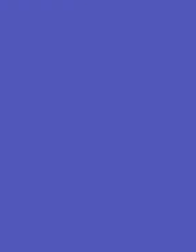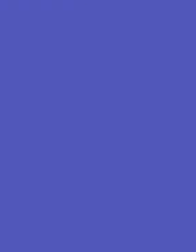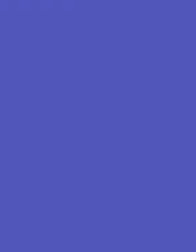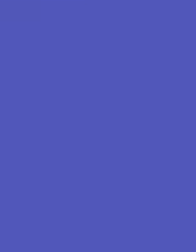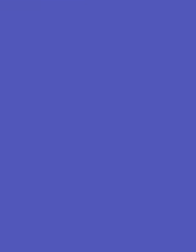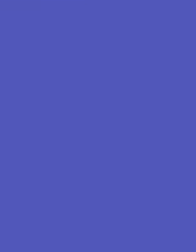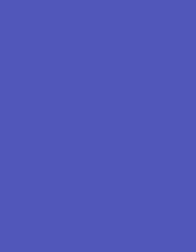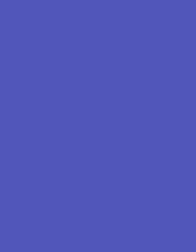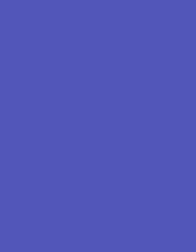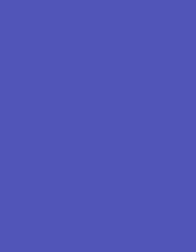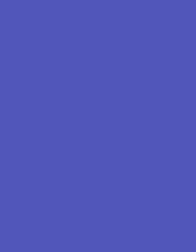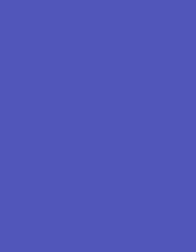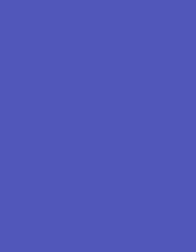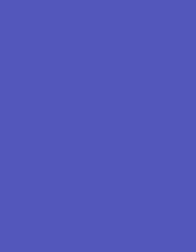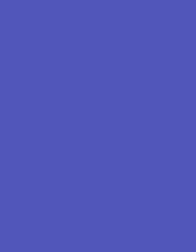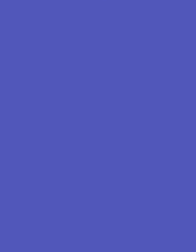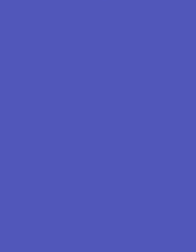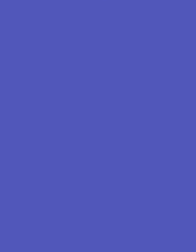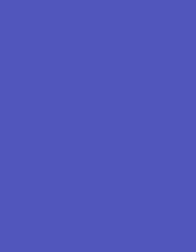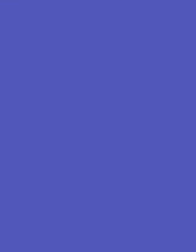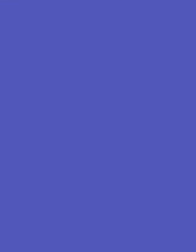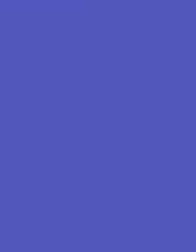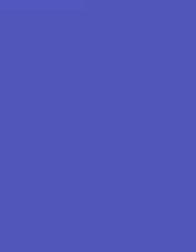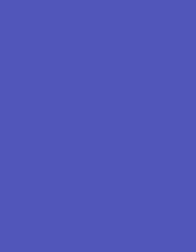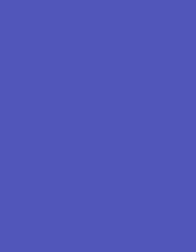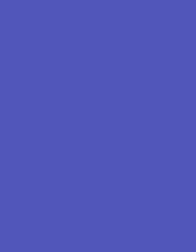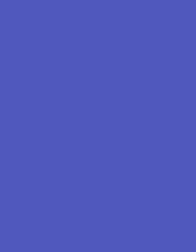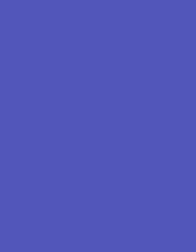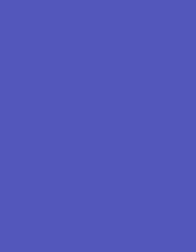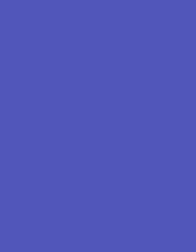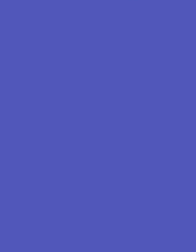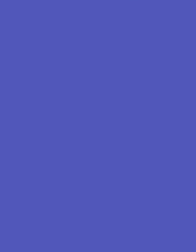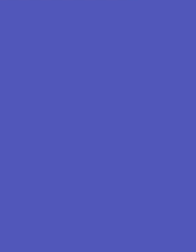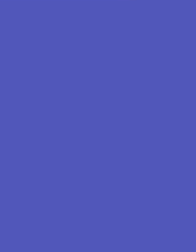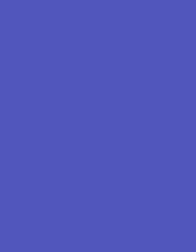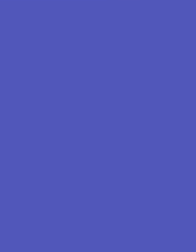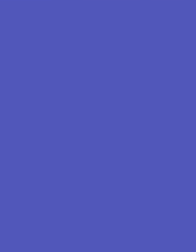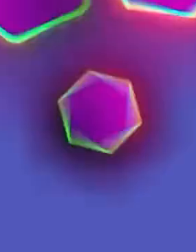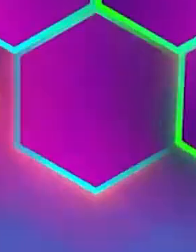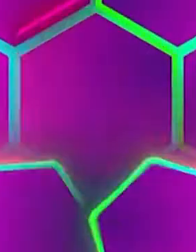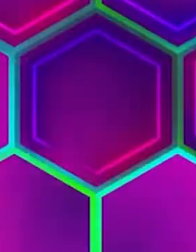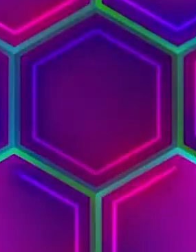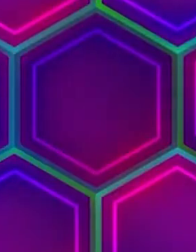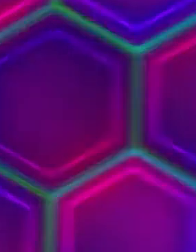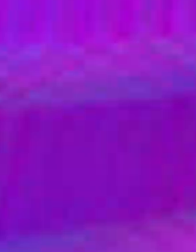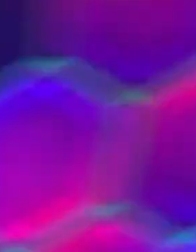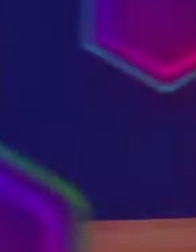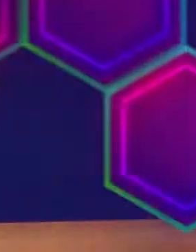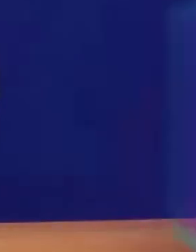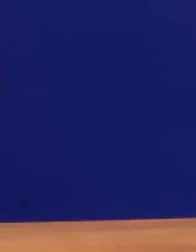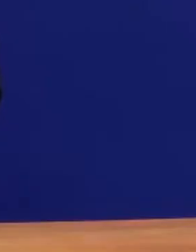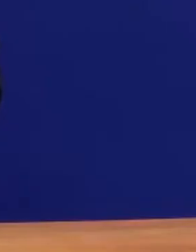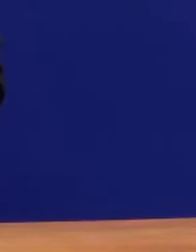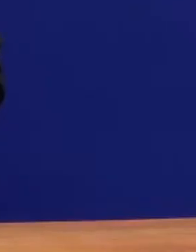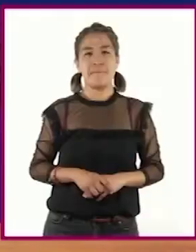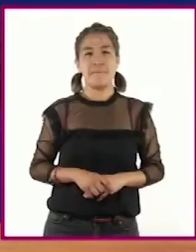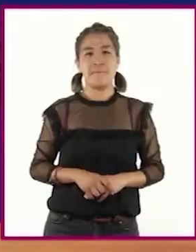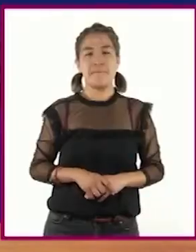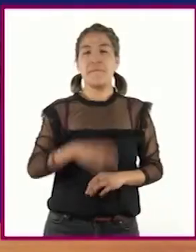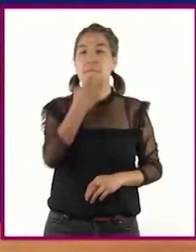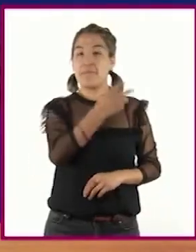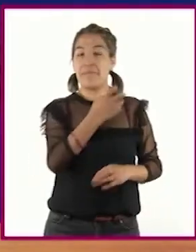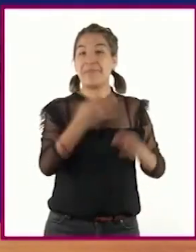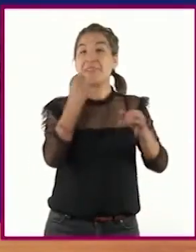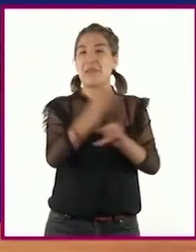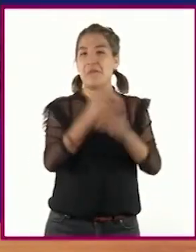instituciones mexicanas de educación y responsables de las políticas públicas para la atención de los pueblos indígenas. Esta es una